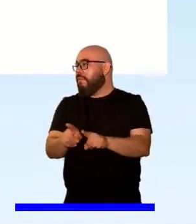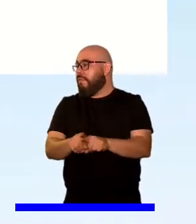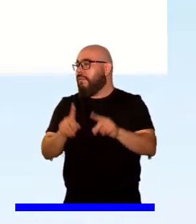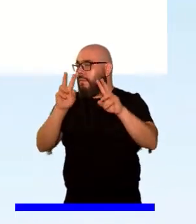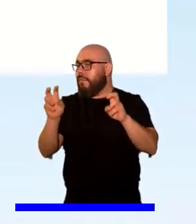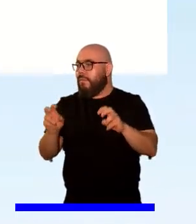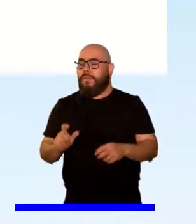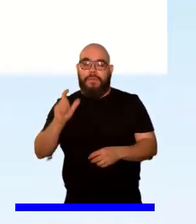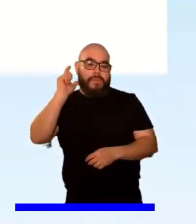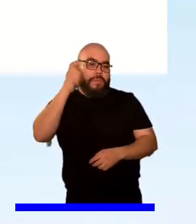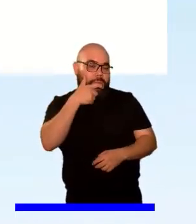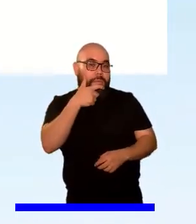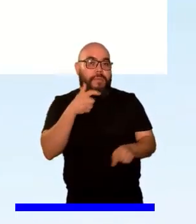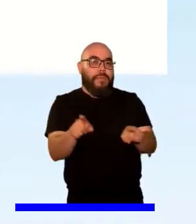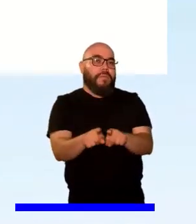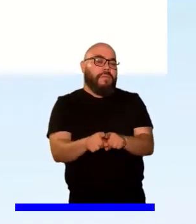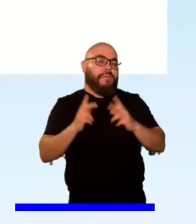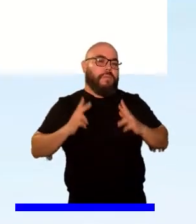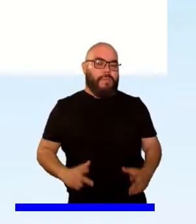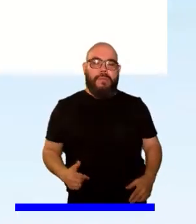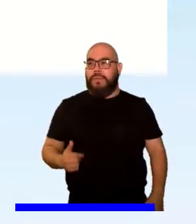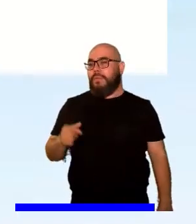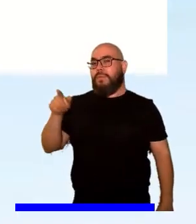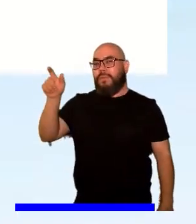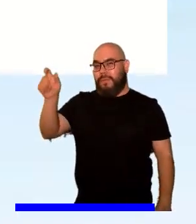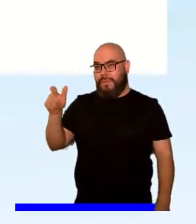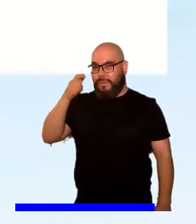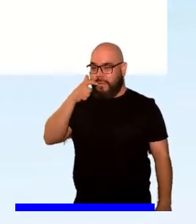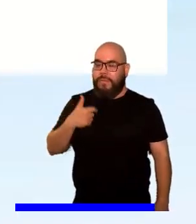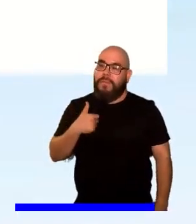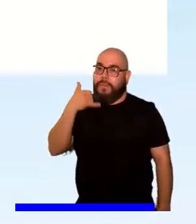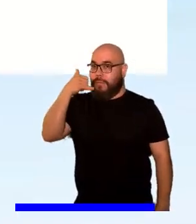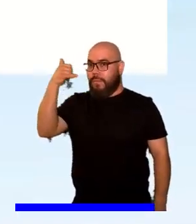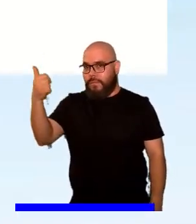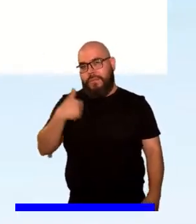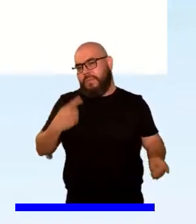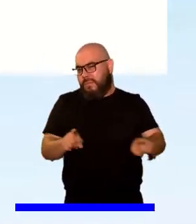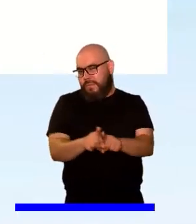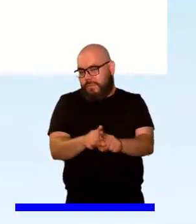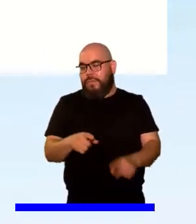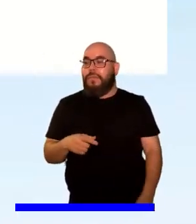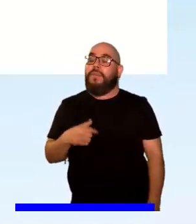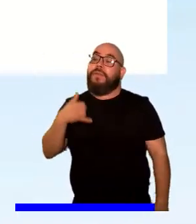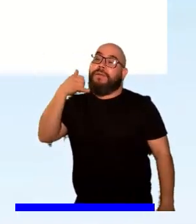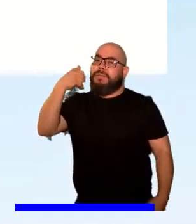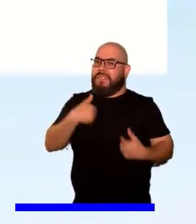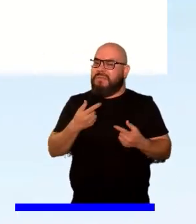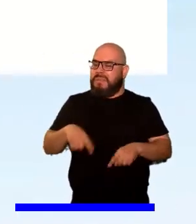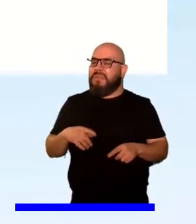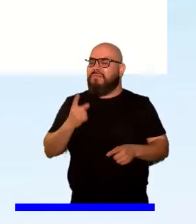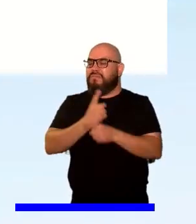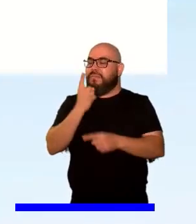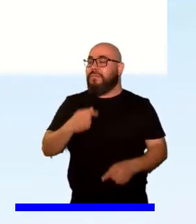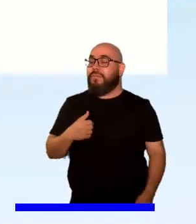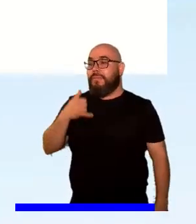a un call center. Cuando ustedes llaman a un call center, normalmente, eso me pasa a mí también, lo que